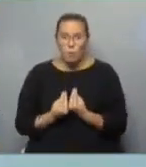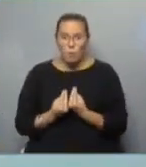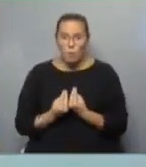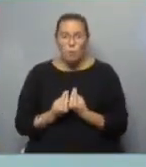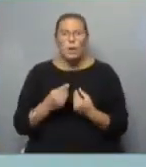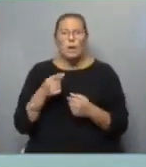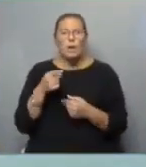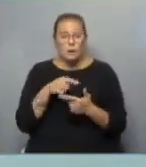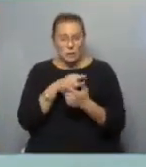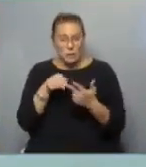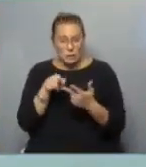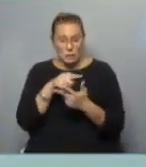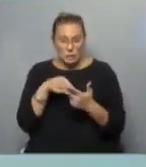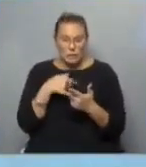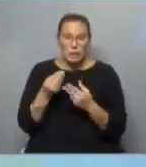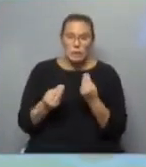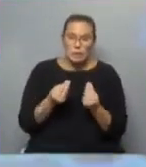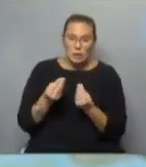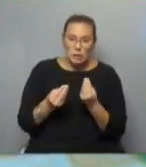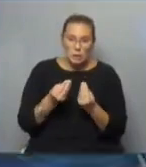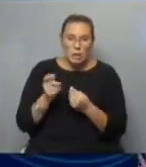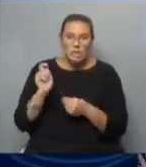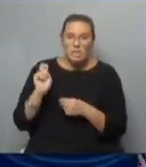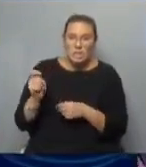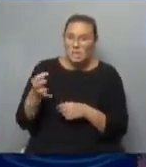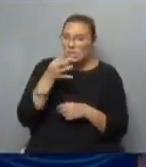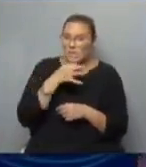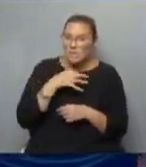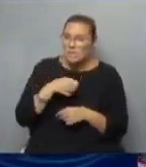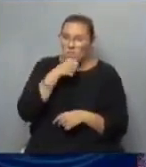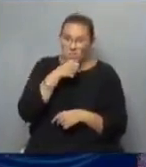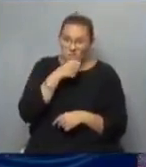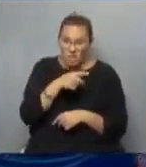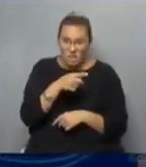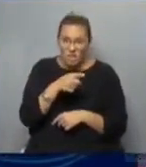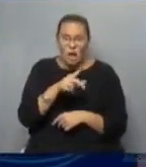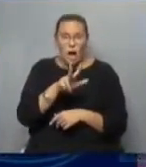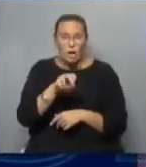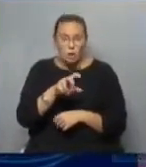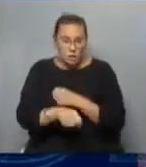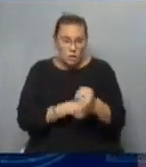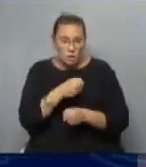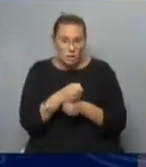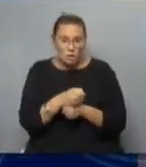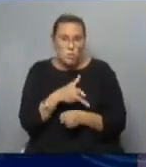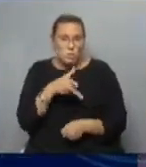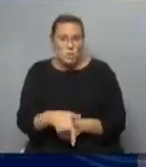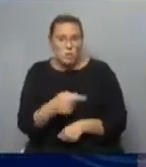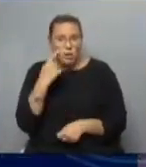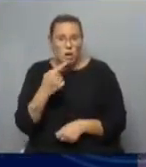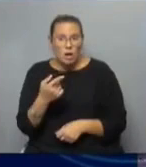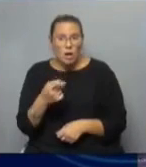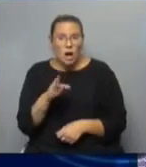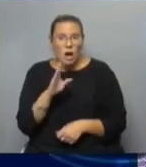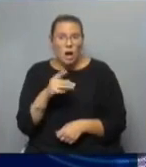Entonces, entre esa dicotomía de ¿quién te dice que sos vieja? De repente, a los 30 años, un hijo tuyo te dice, ay,